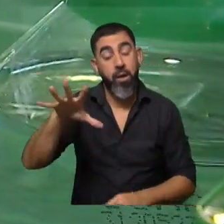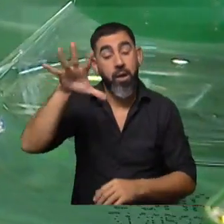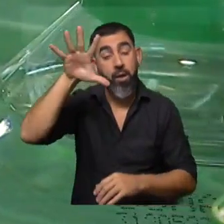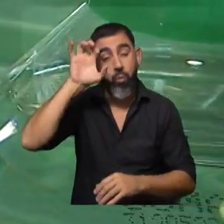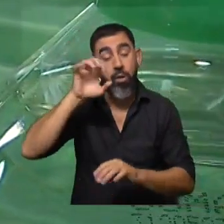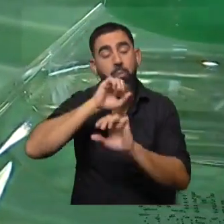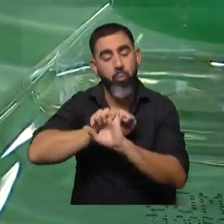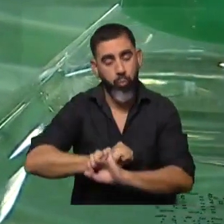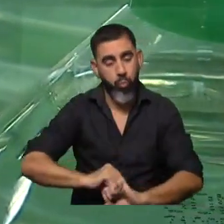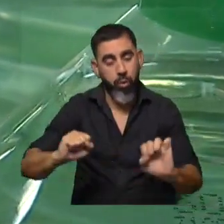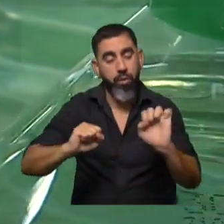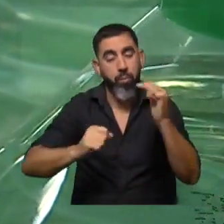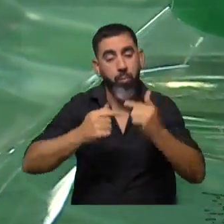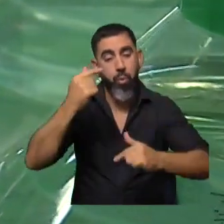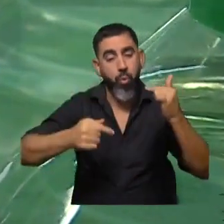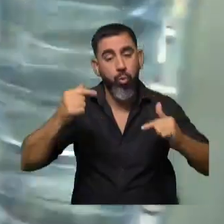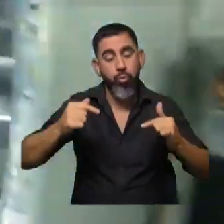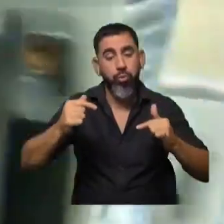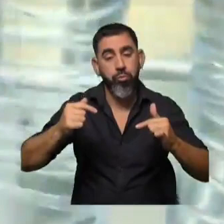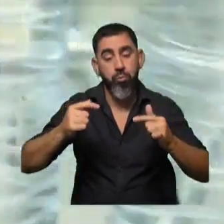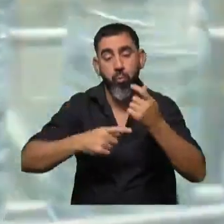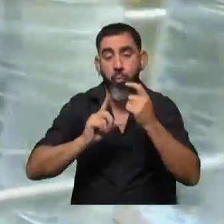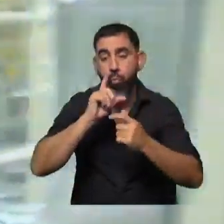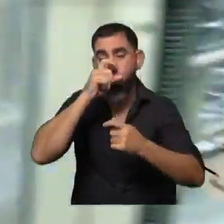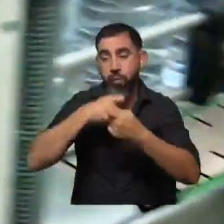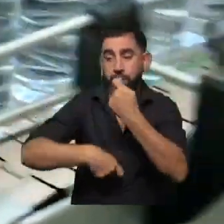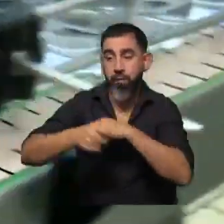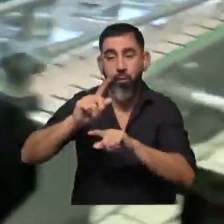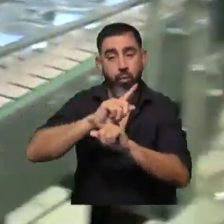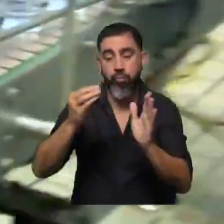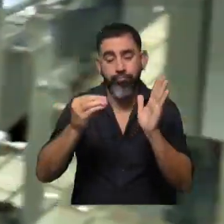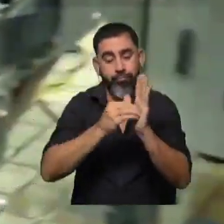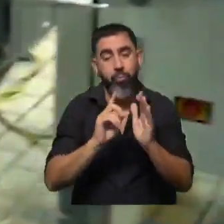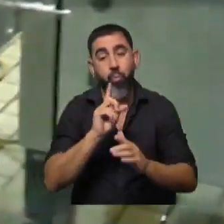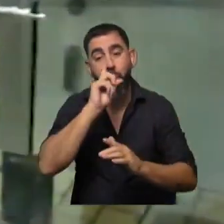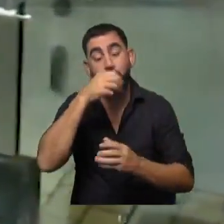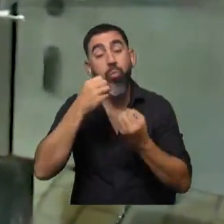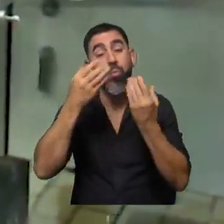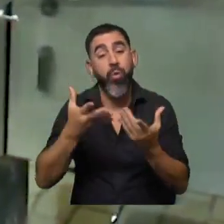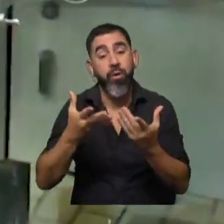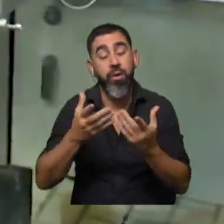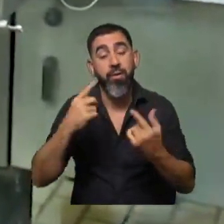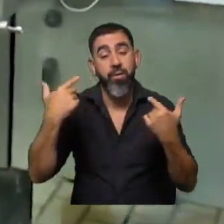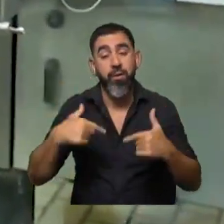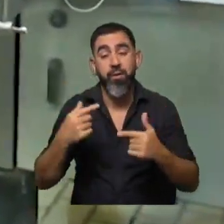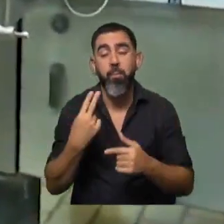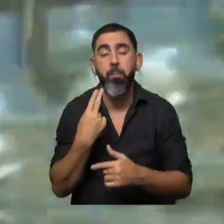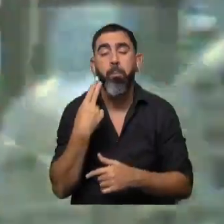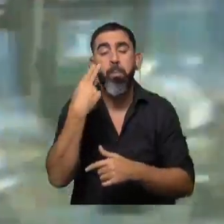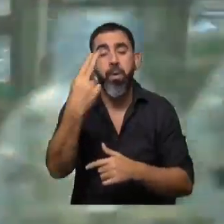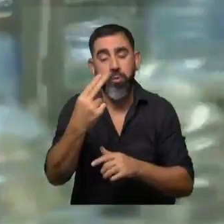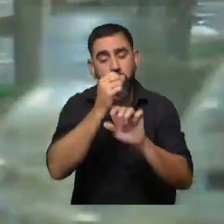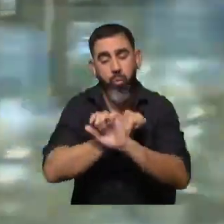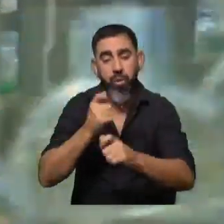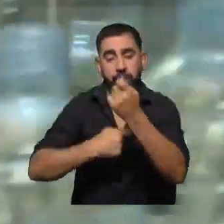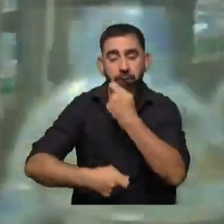podemos encontrar productos que estén circulando en Montevideo pero que no están registrados debido a que la comuna emitió una resolución